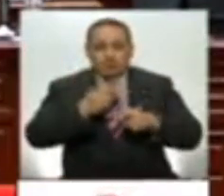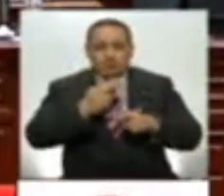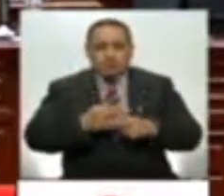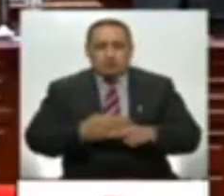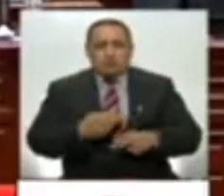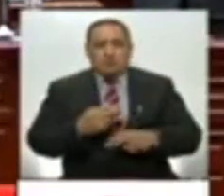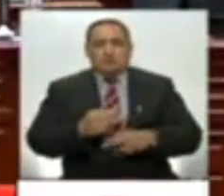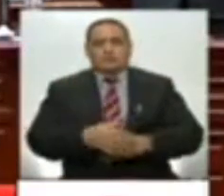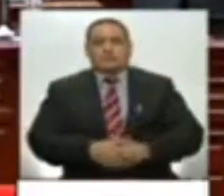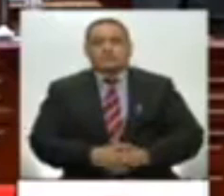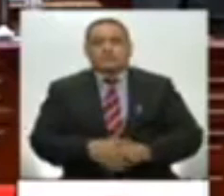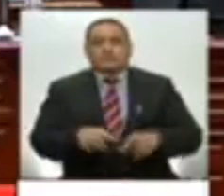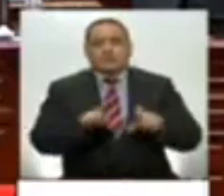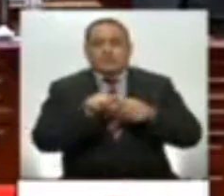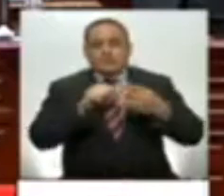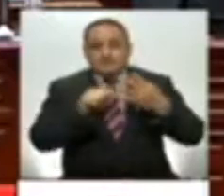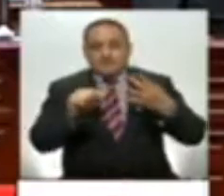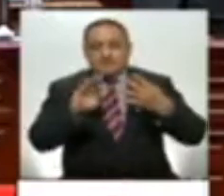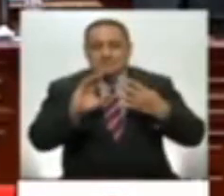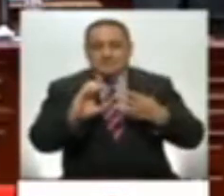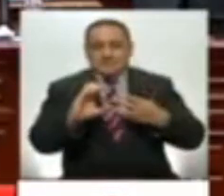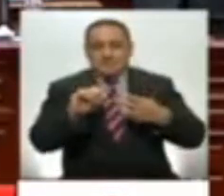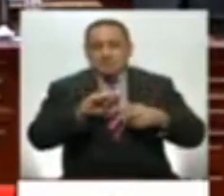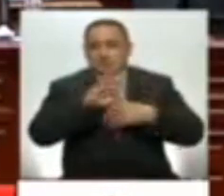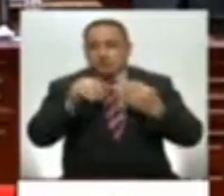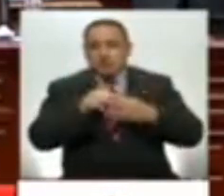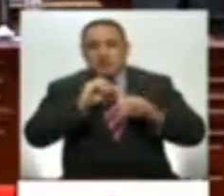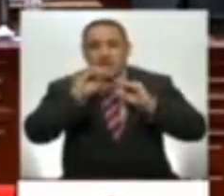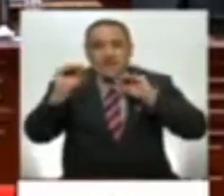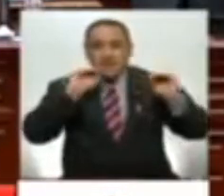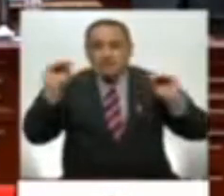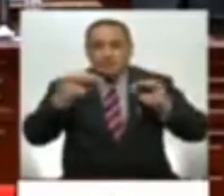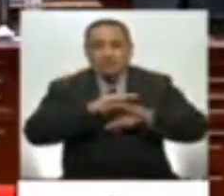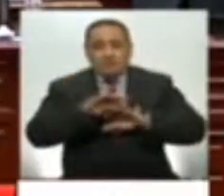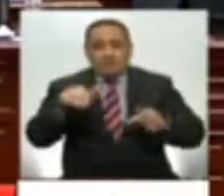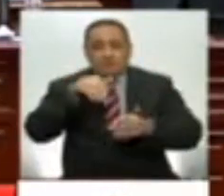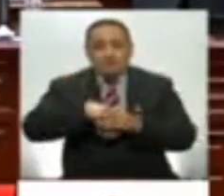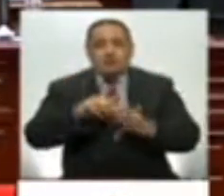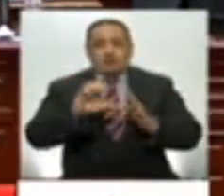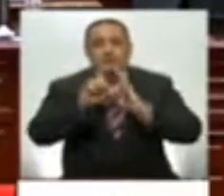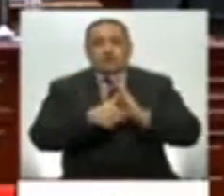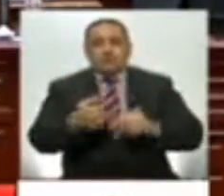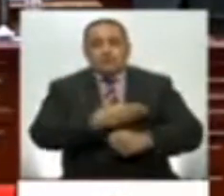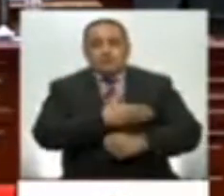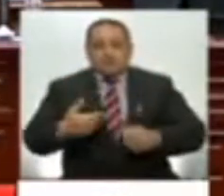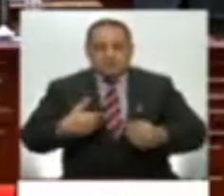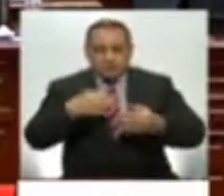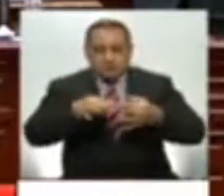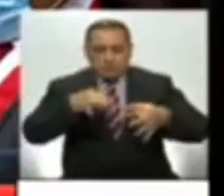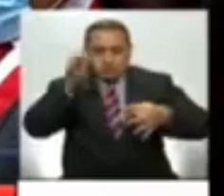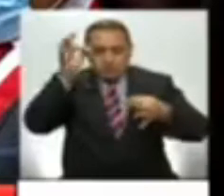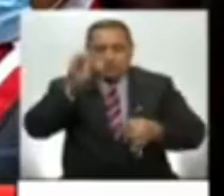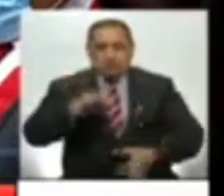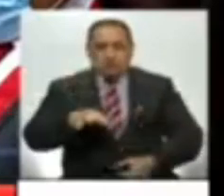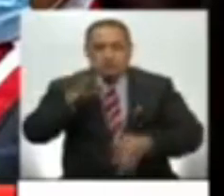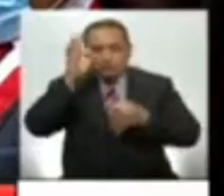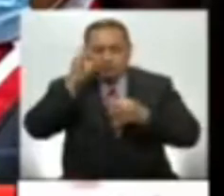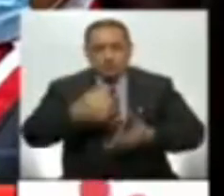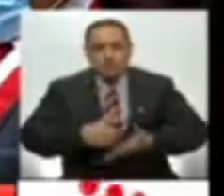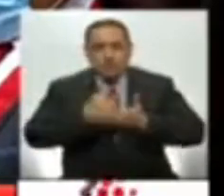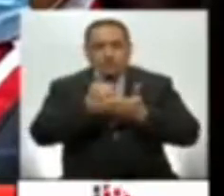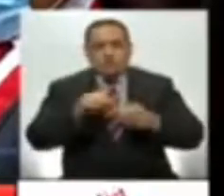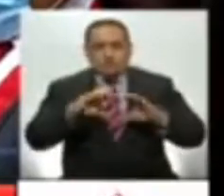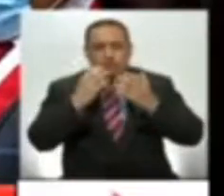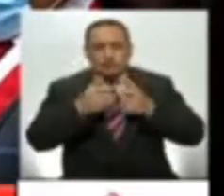orden alfabético. Inciso C. Terminado el llamado a votar, el presidente realiza el escrutinio voto por voto, ayudado por los